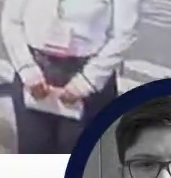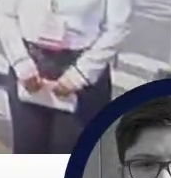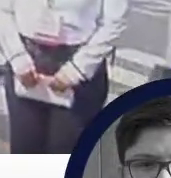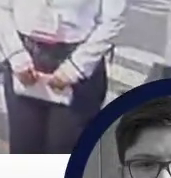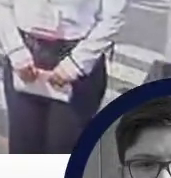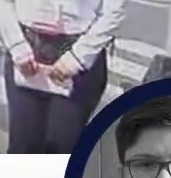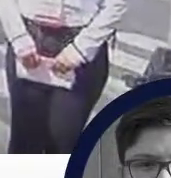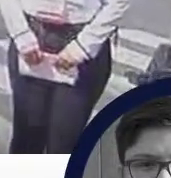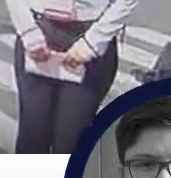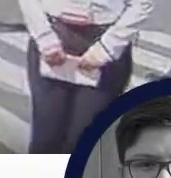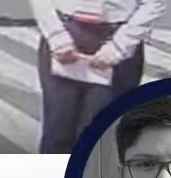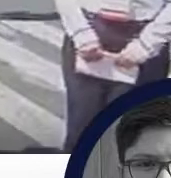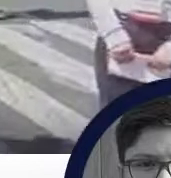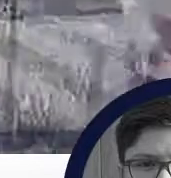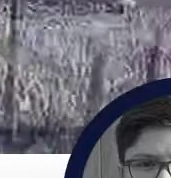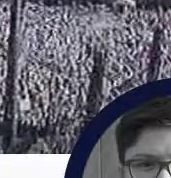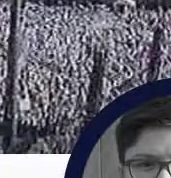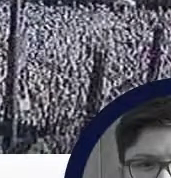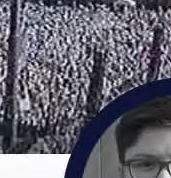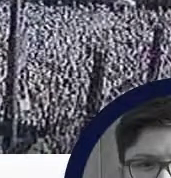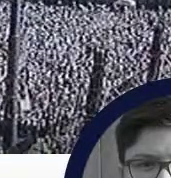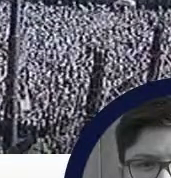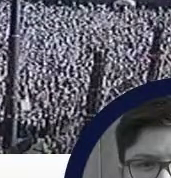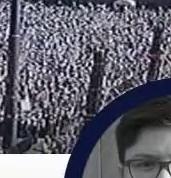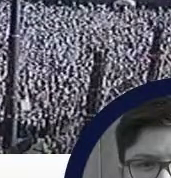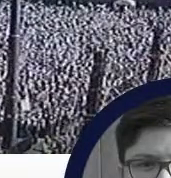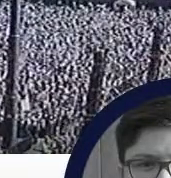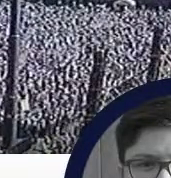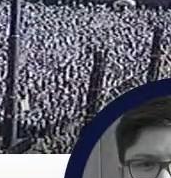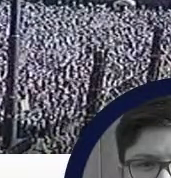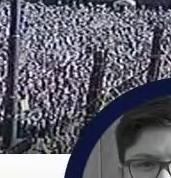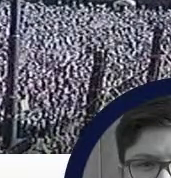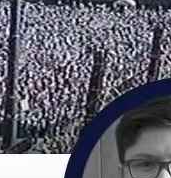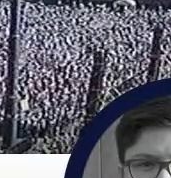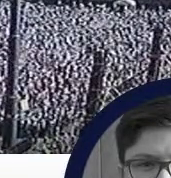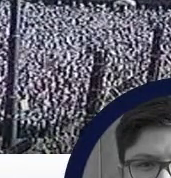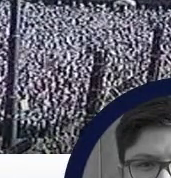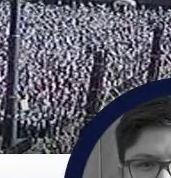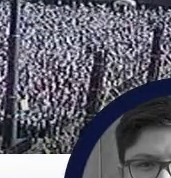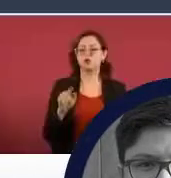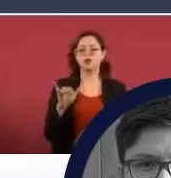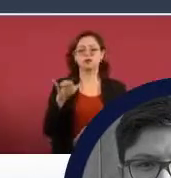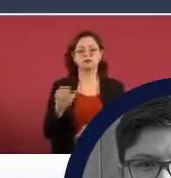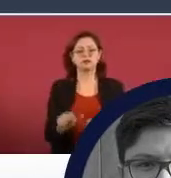hasta el momento no ha dado frutos. Eso y el crecimiento económico, yo creo que son los grandes pendientes.